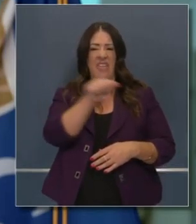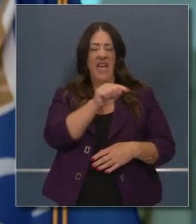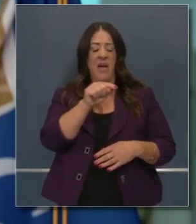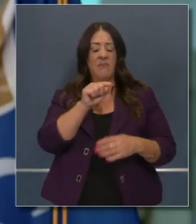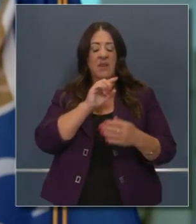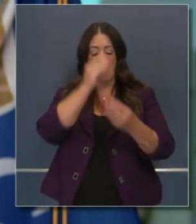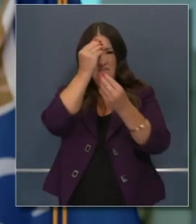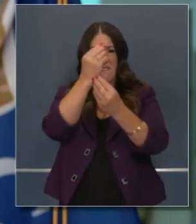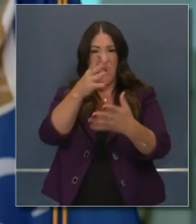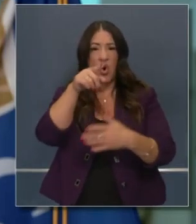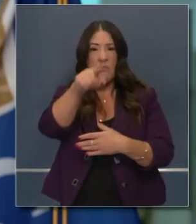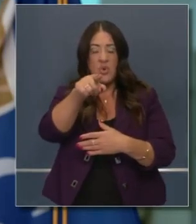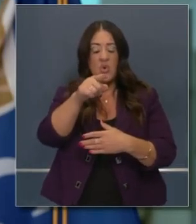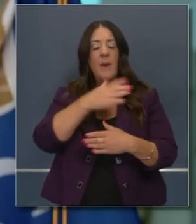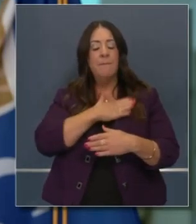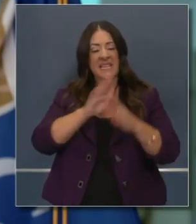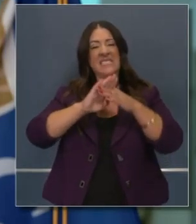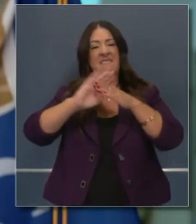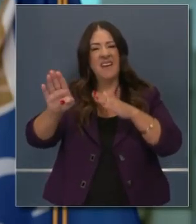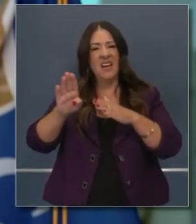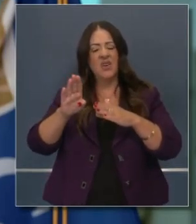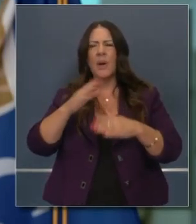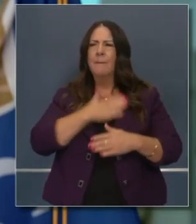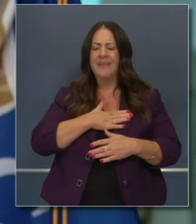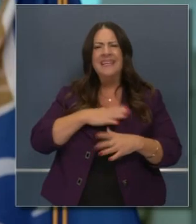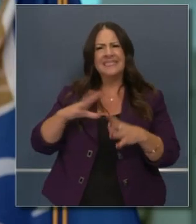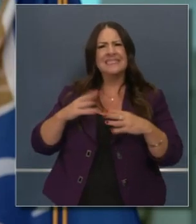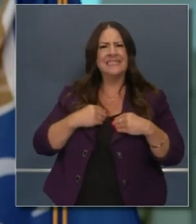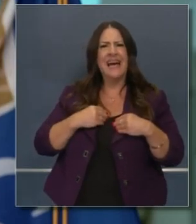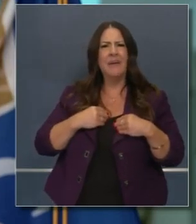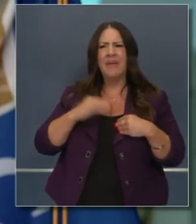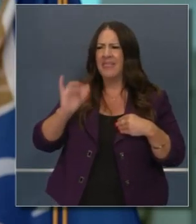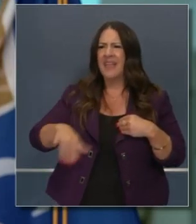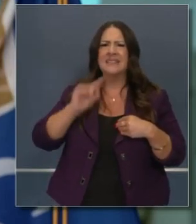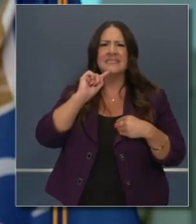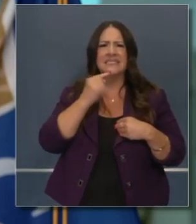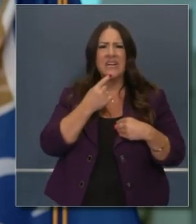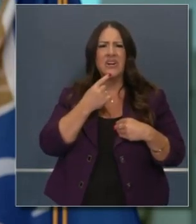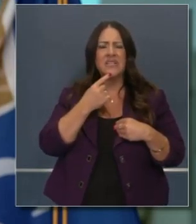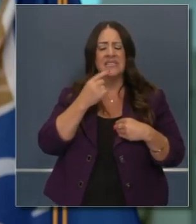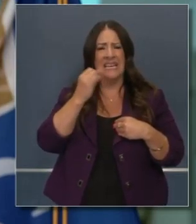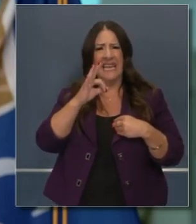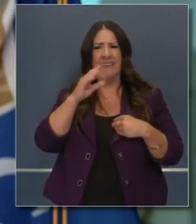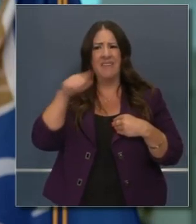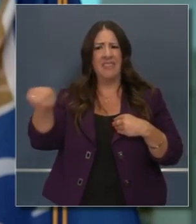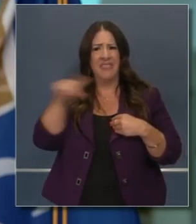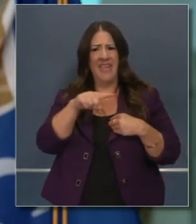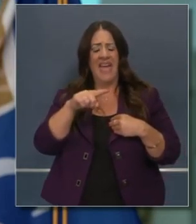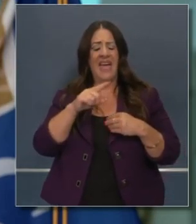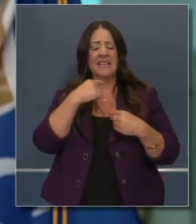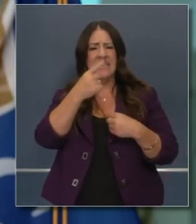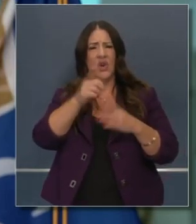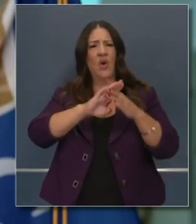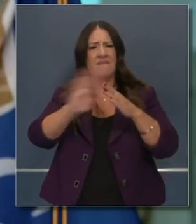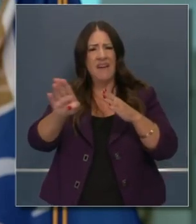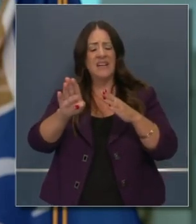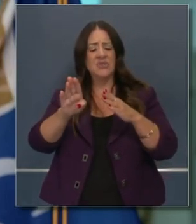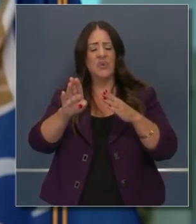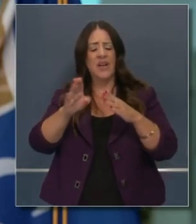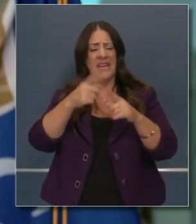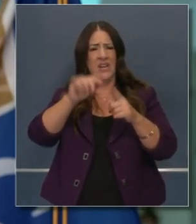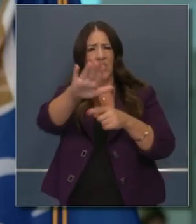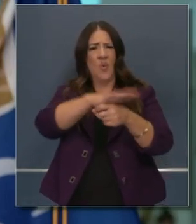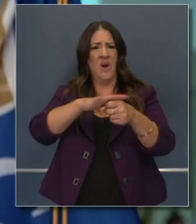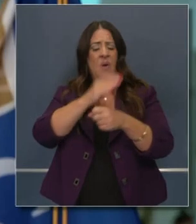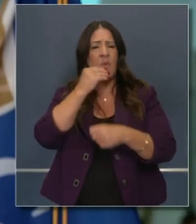otras autoridades piden una evacuación, es importantísimo que tomemos en serio estas órdenes de evacuación relacionadas a